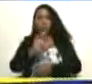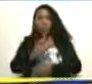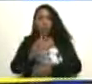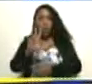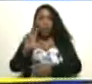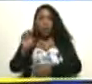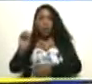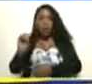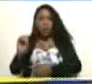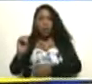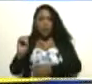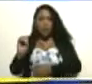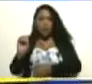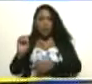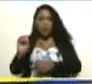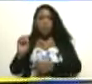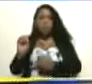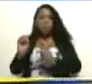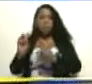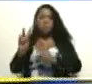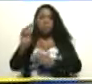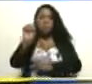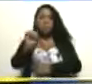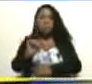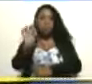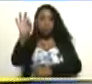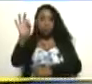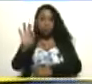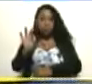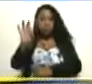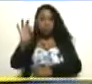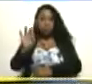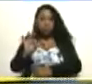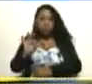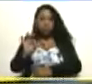9.948.430 por la opción del sí, con un porcentaje de